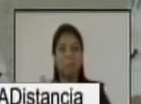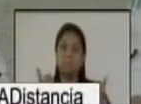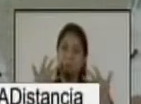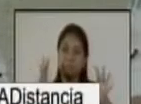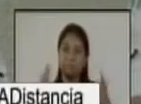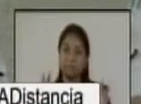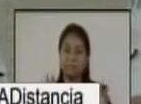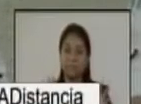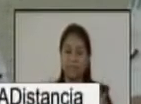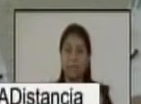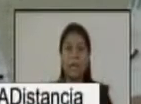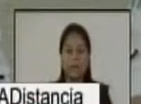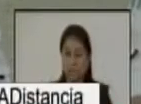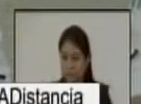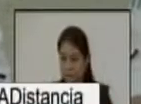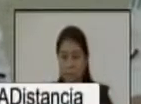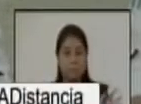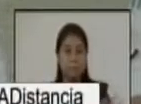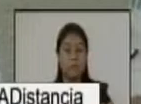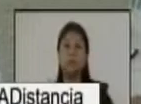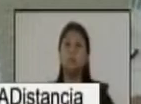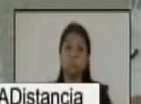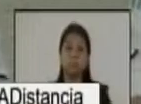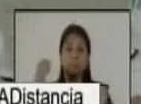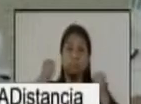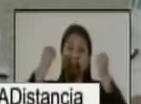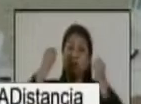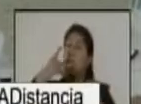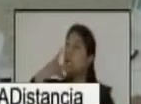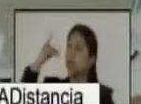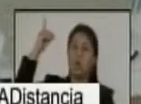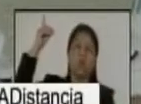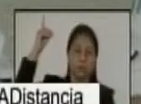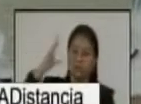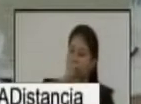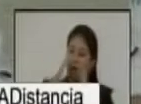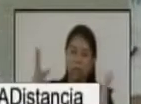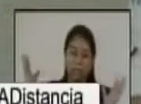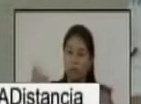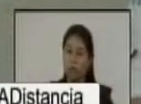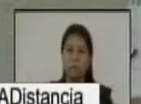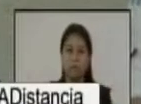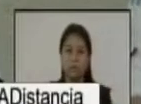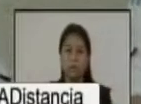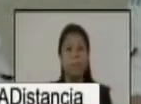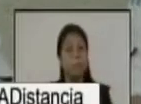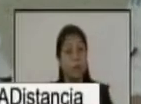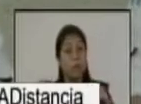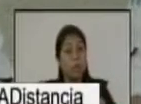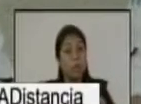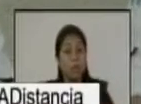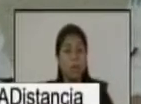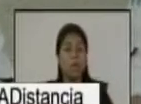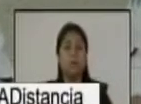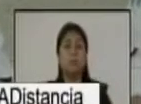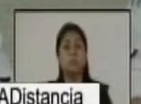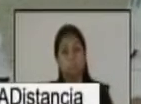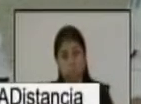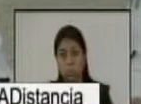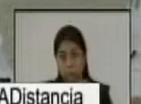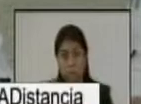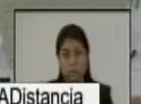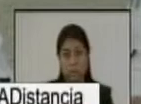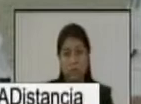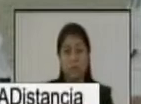Sanitariamente hemos tenido mucho éxito. Dios ha sido muy grande con nosotros. Pero hoy necesito que ustedes me